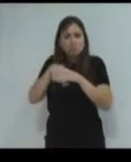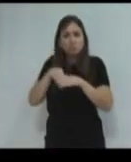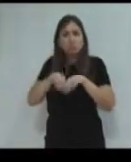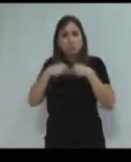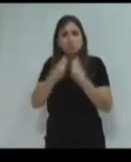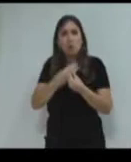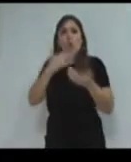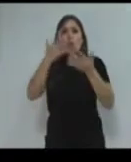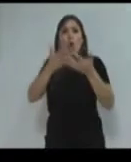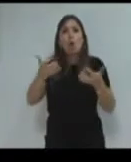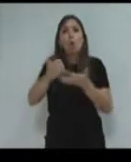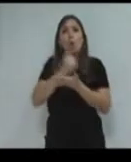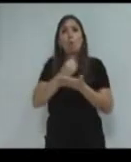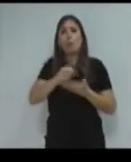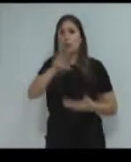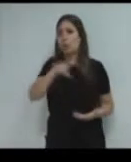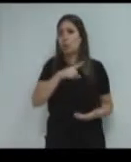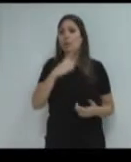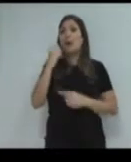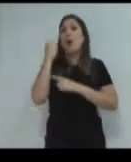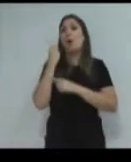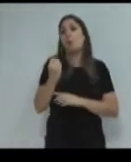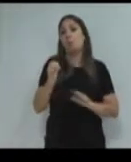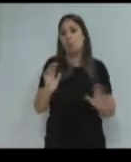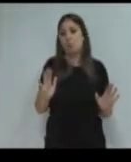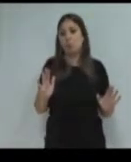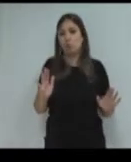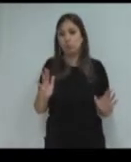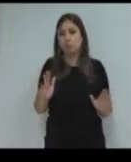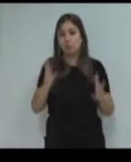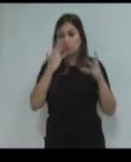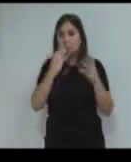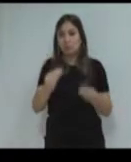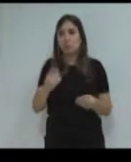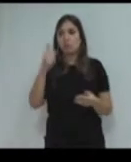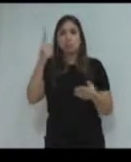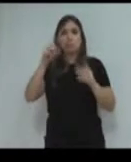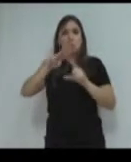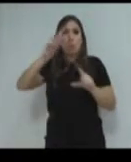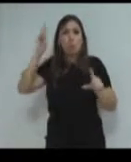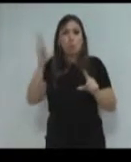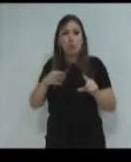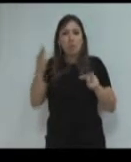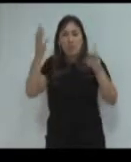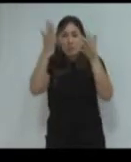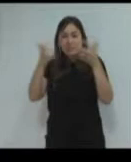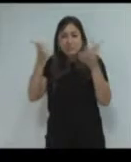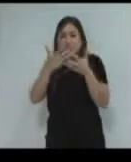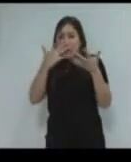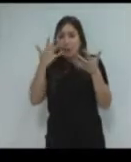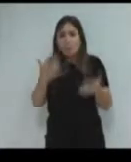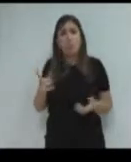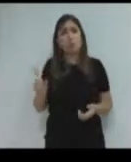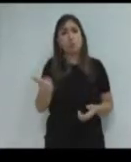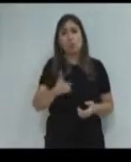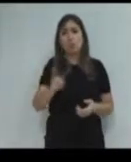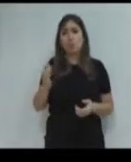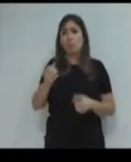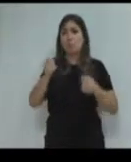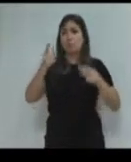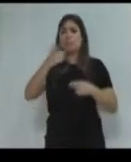no es un documento, es un apoyo. Entonces no hay que saturar de texto un PowerPoint, hay que hacerlo muy